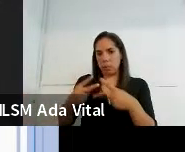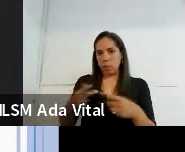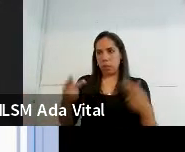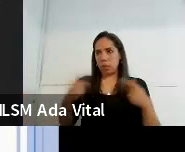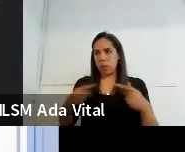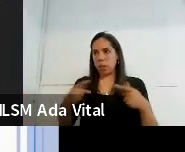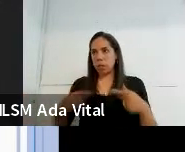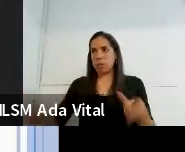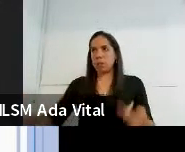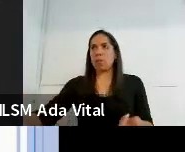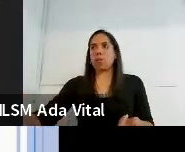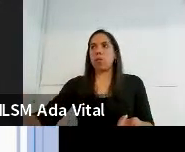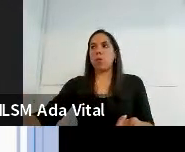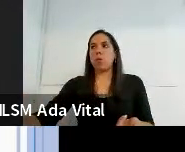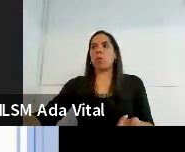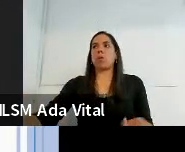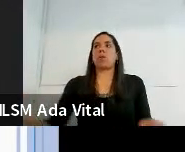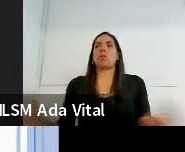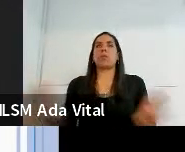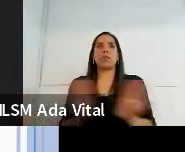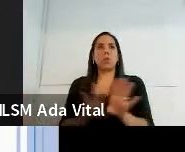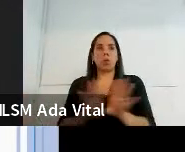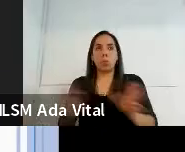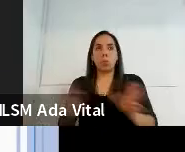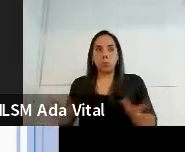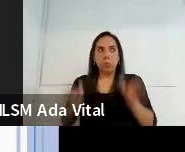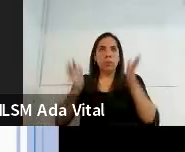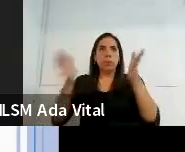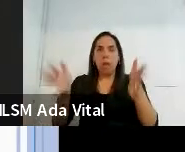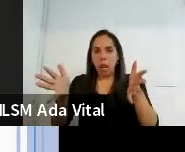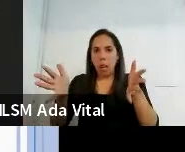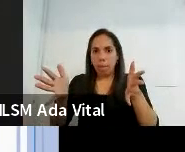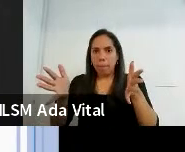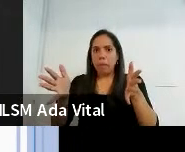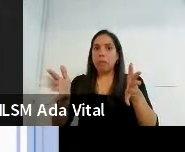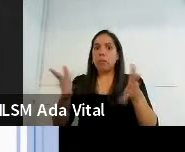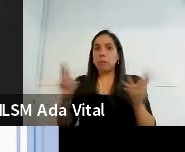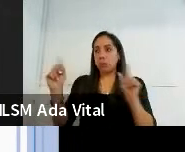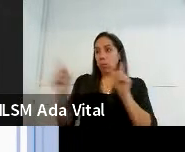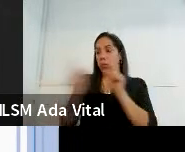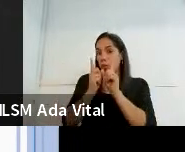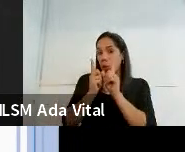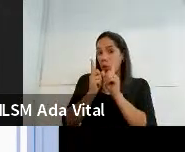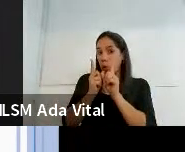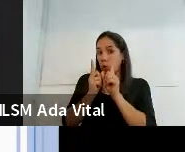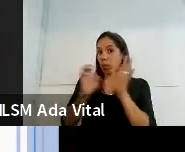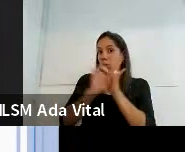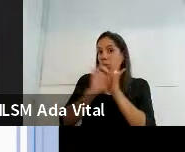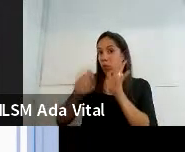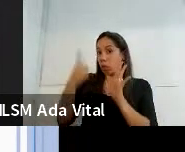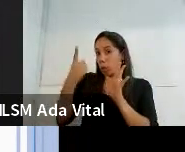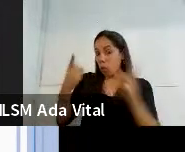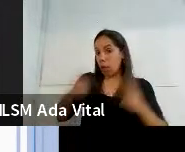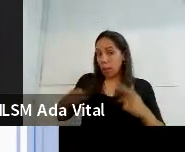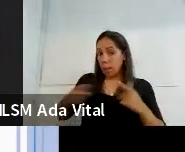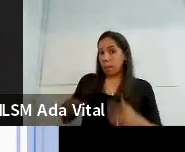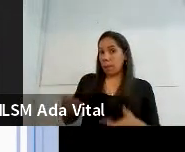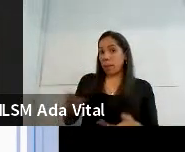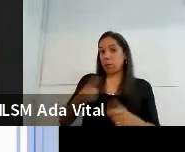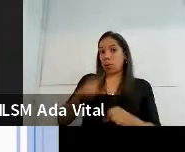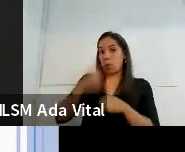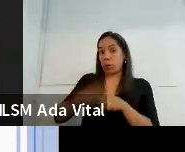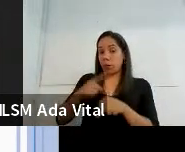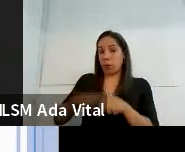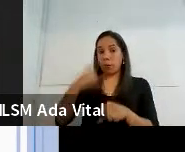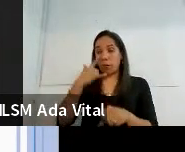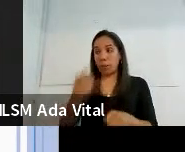parte importante, el impacto emocional que genera el encuentro entre pacientes con enfermedades raras, con una